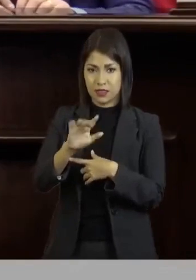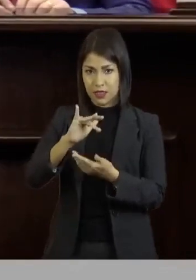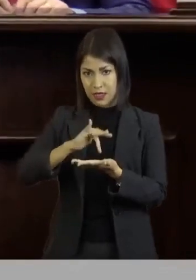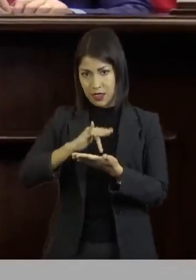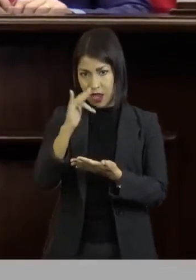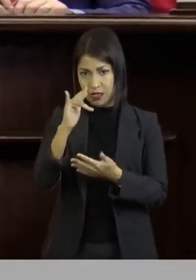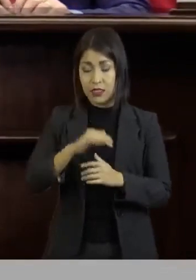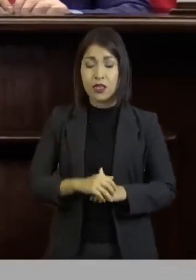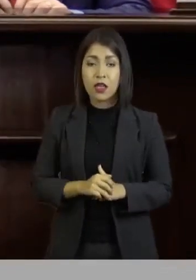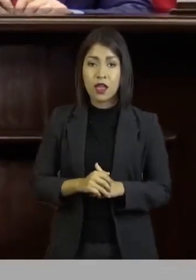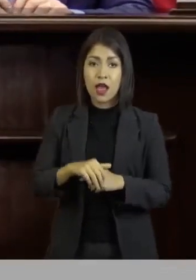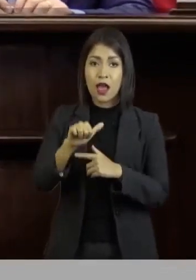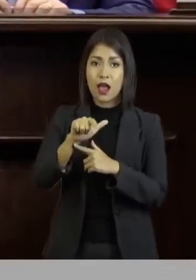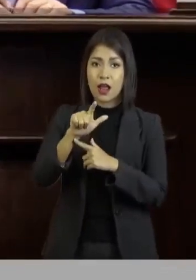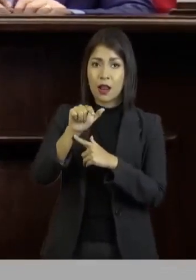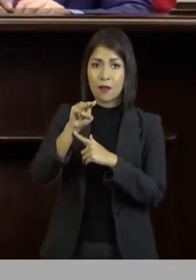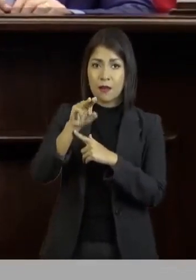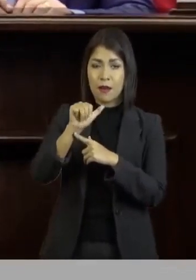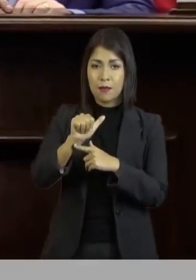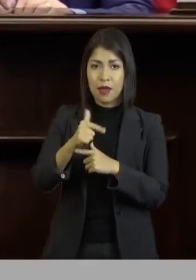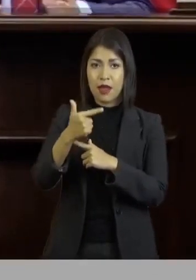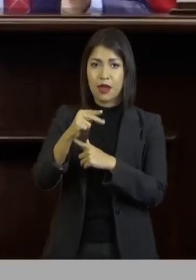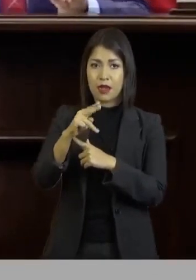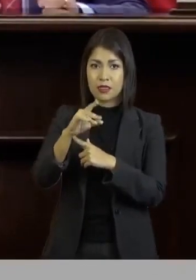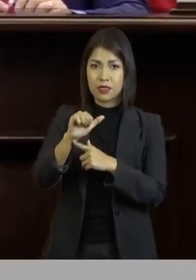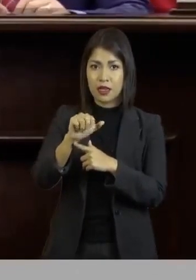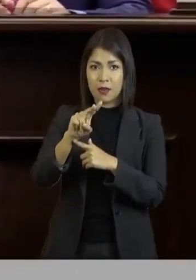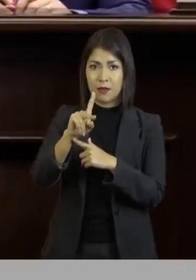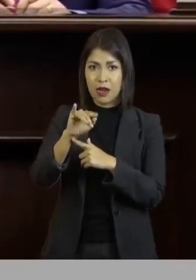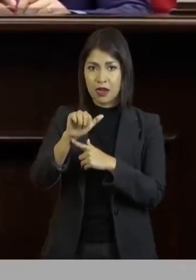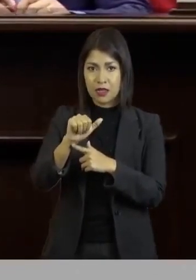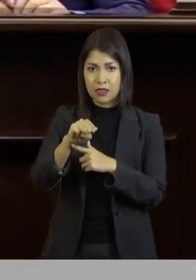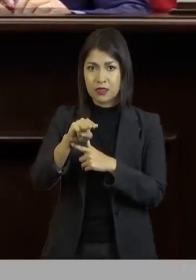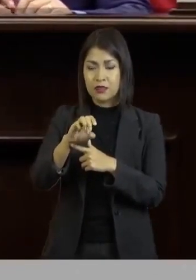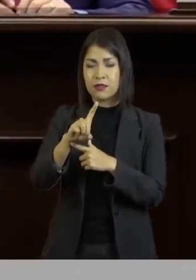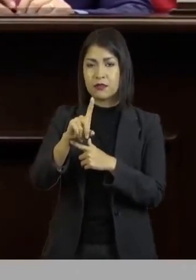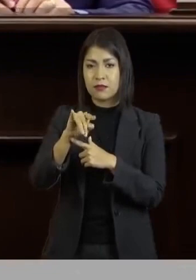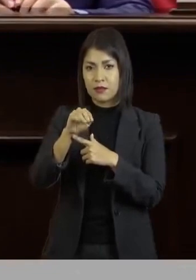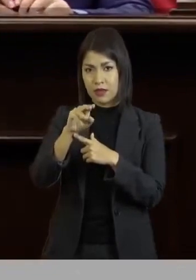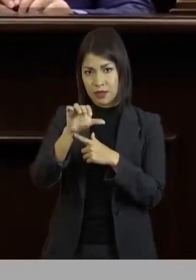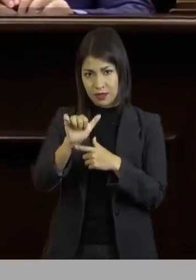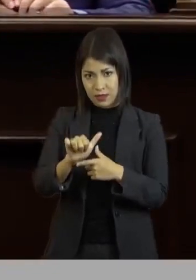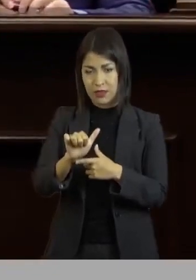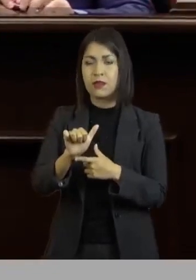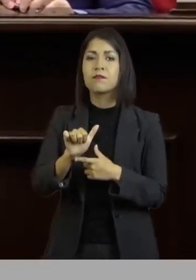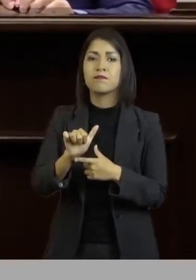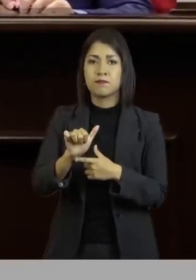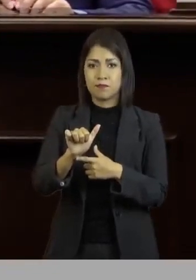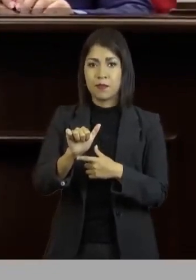La diputada Alma Graciela Valencia Medina.